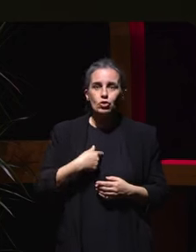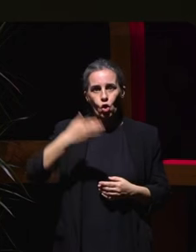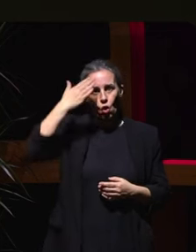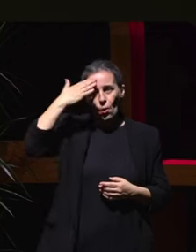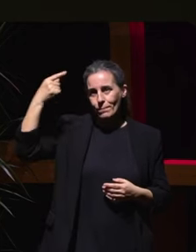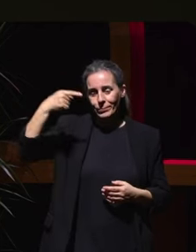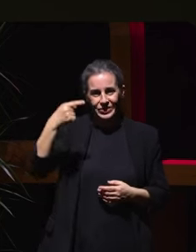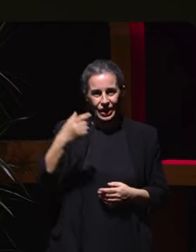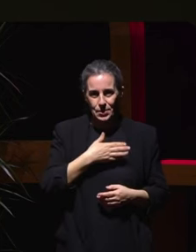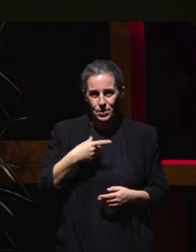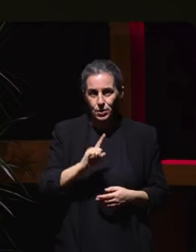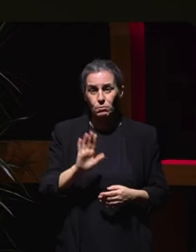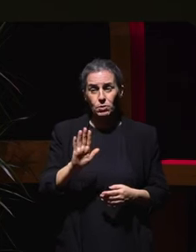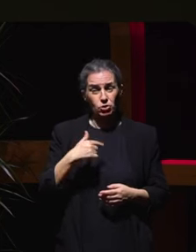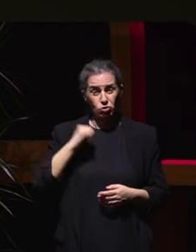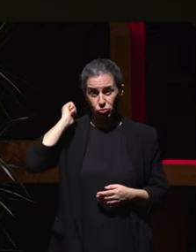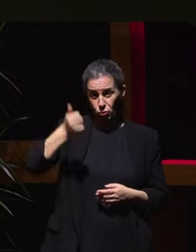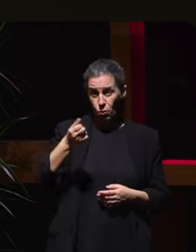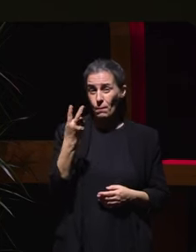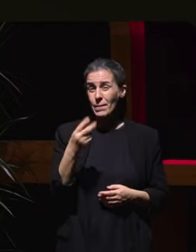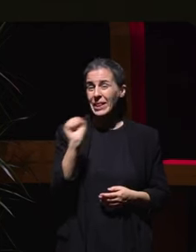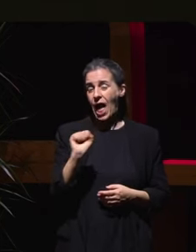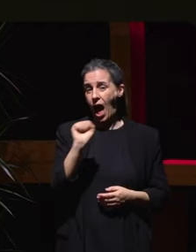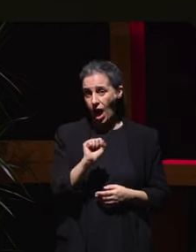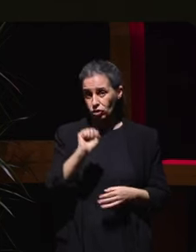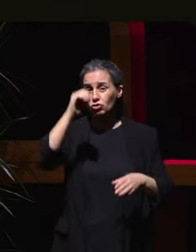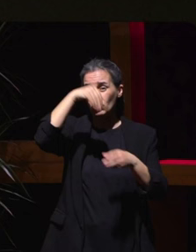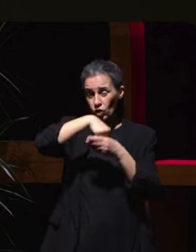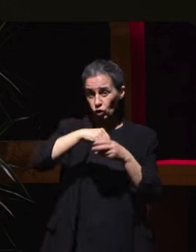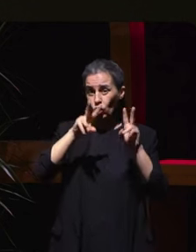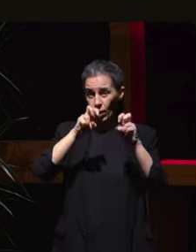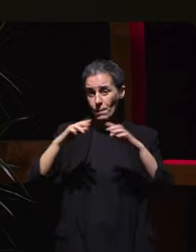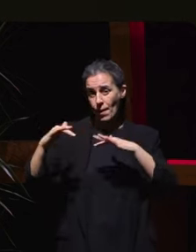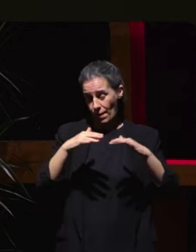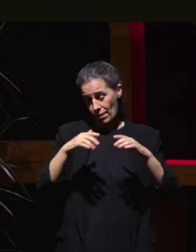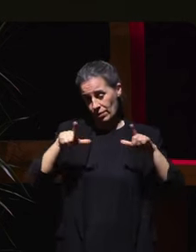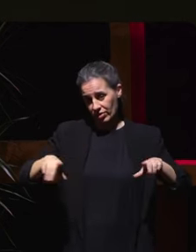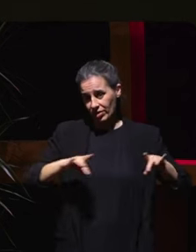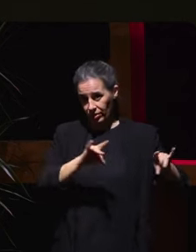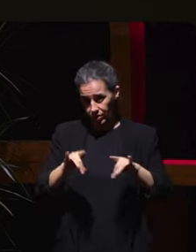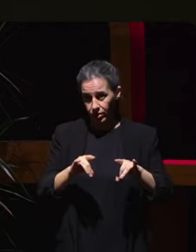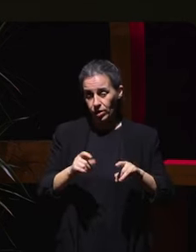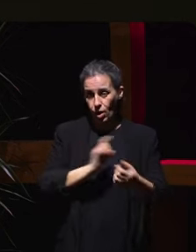pesimista, pero en mis últimos 20 años, en el terreno deportivo sobre todo, es mínima. Al revés, sí.